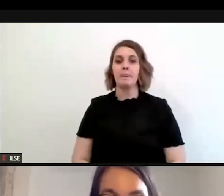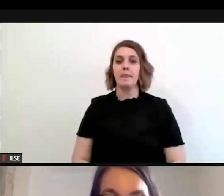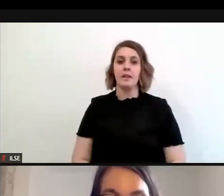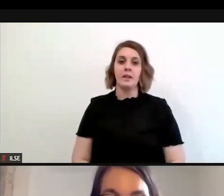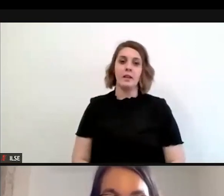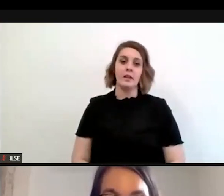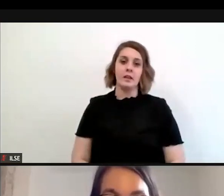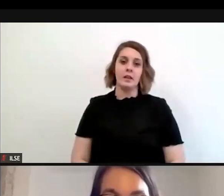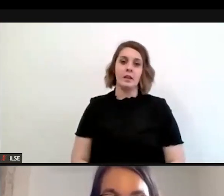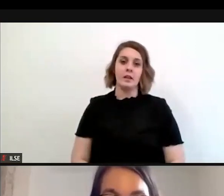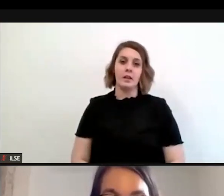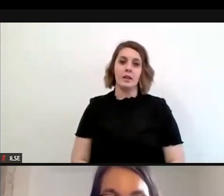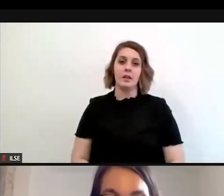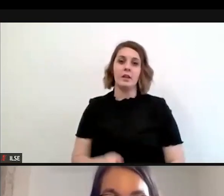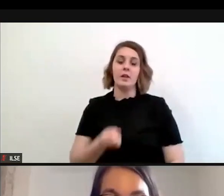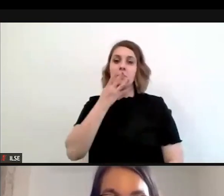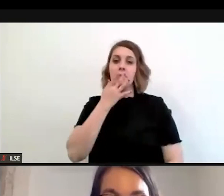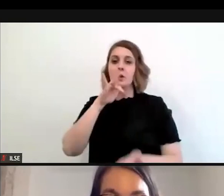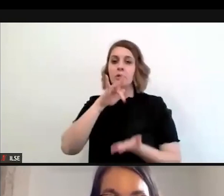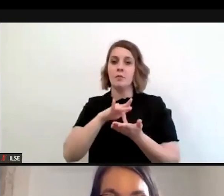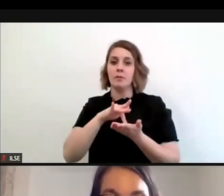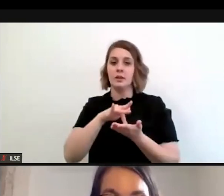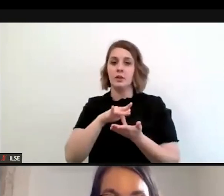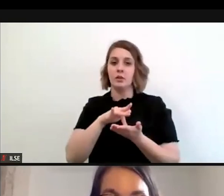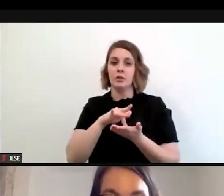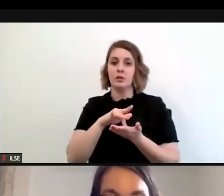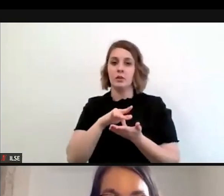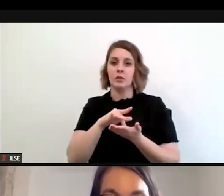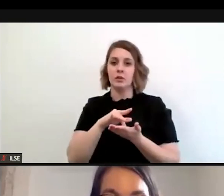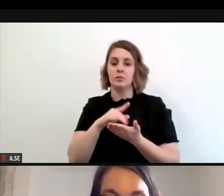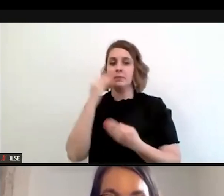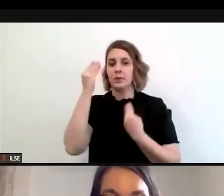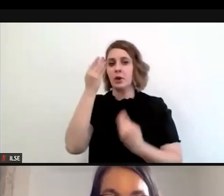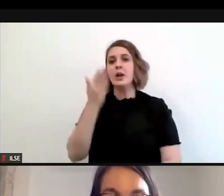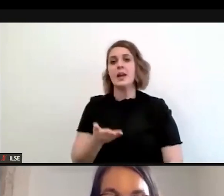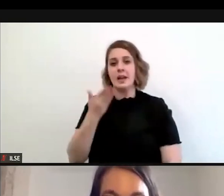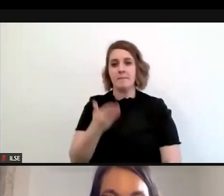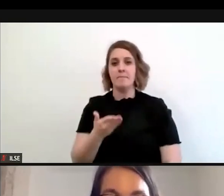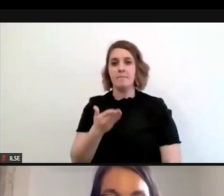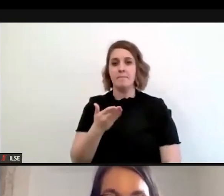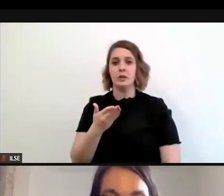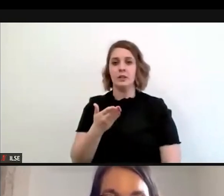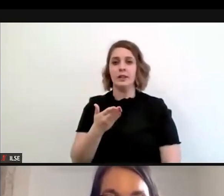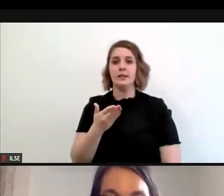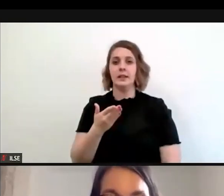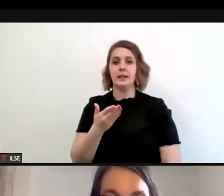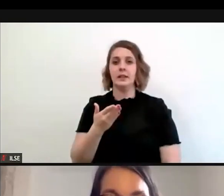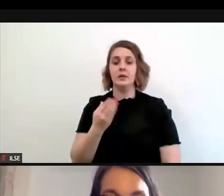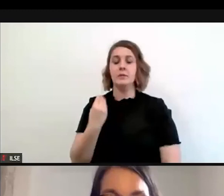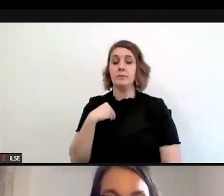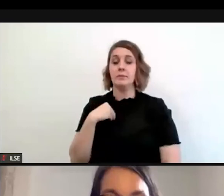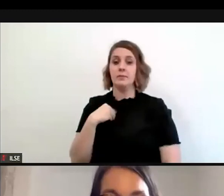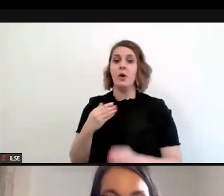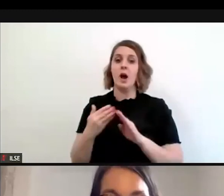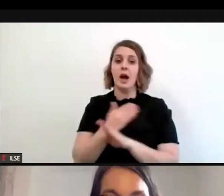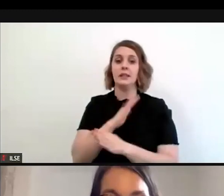el momento en el que estamos, yo creo que era una línea importante ya de actuación, ¿no? Igual que en su momento fue